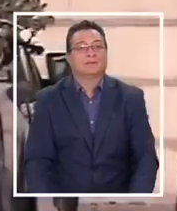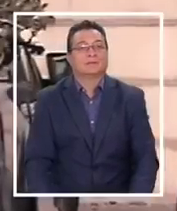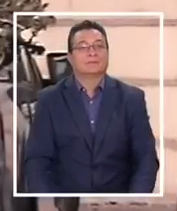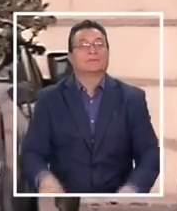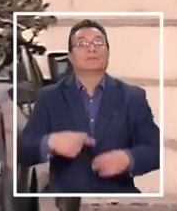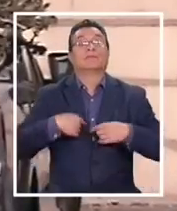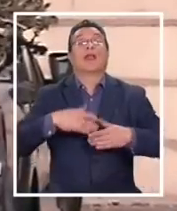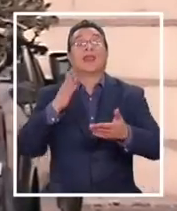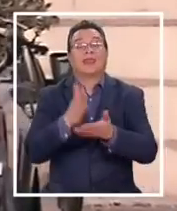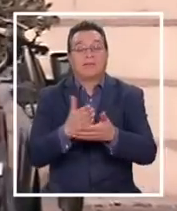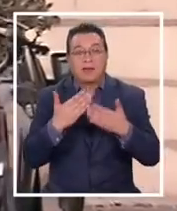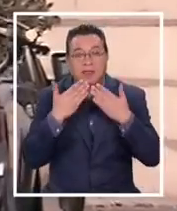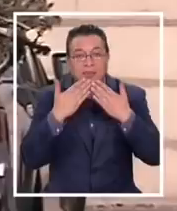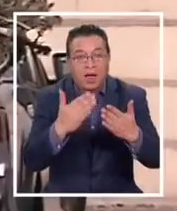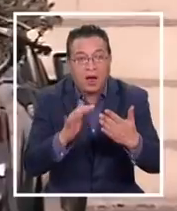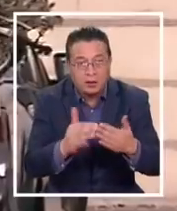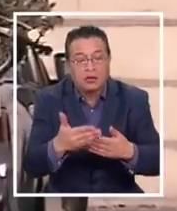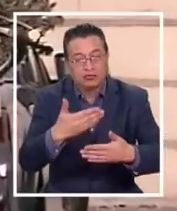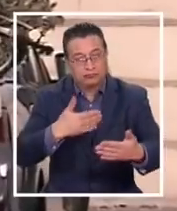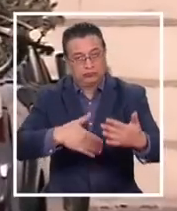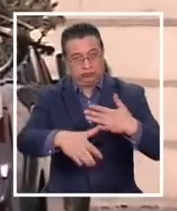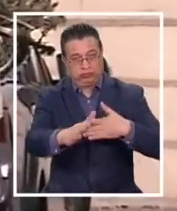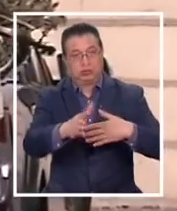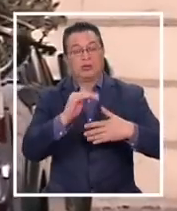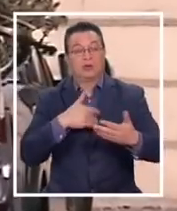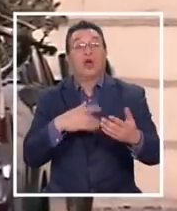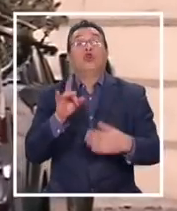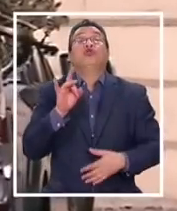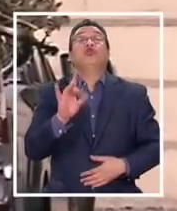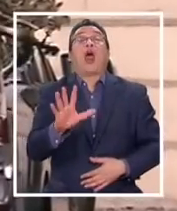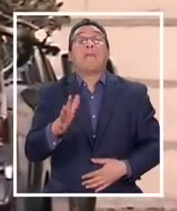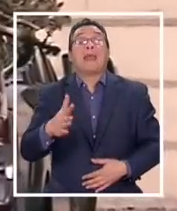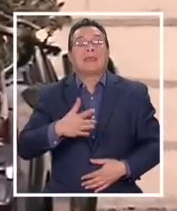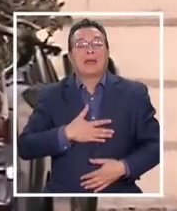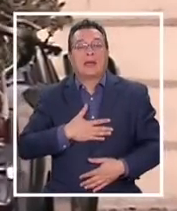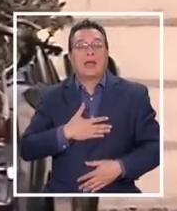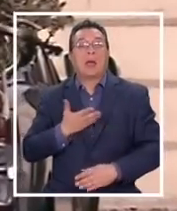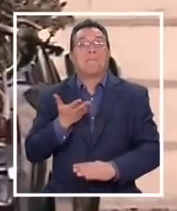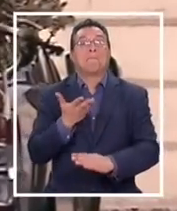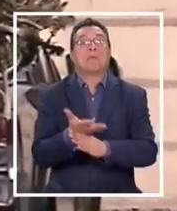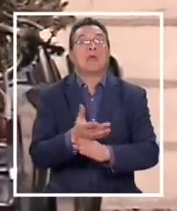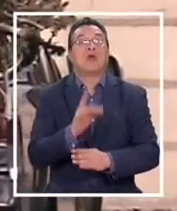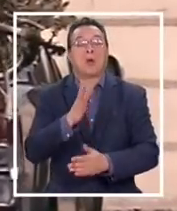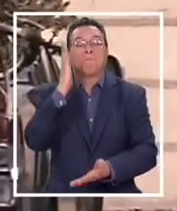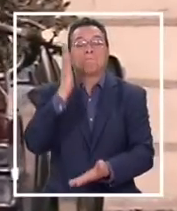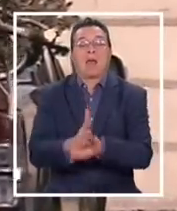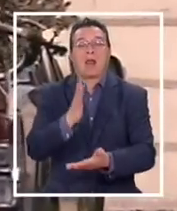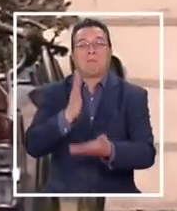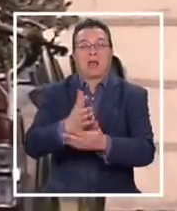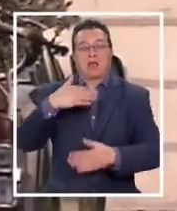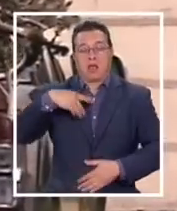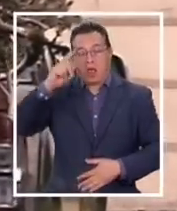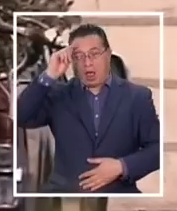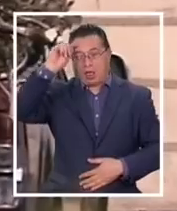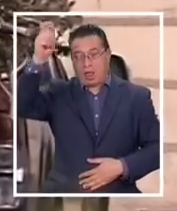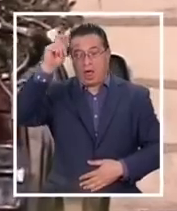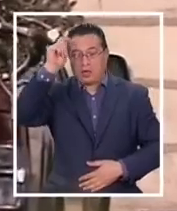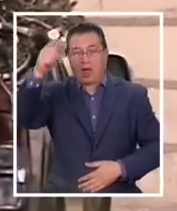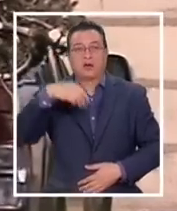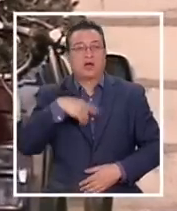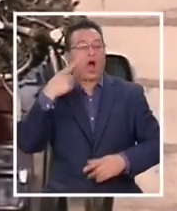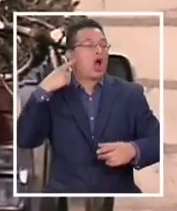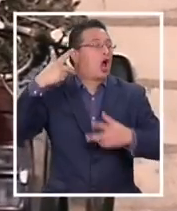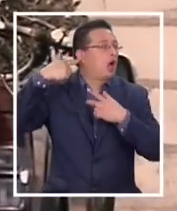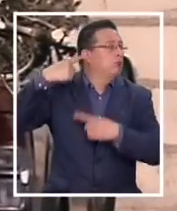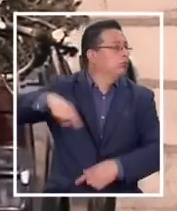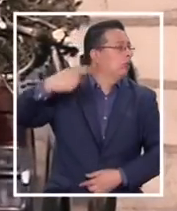Uno tiene que dar, pero también ceder. Si alguien quiere solamente, ¿cierto?, que imponer una idea, no quiere ceder nada, no quiere escuchar a